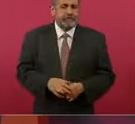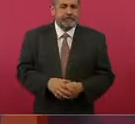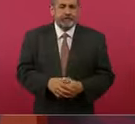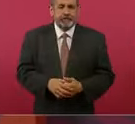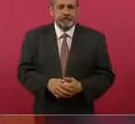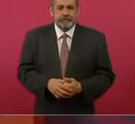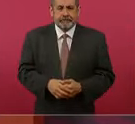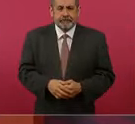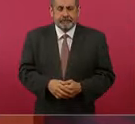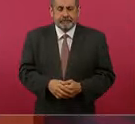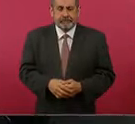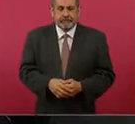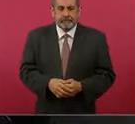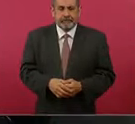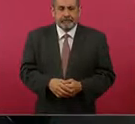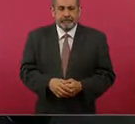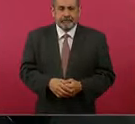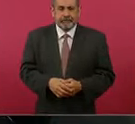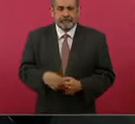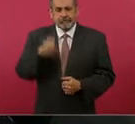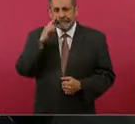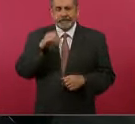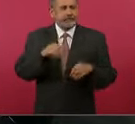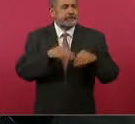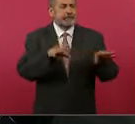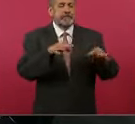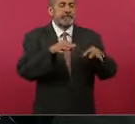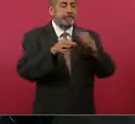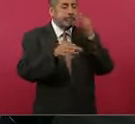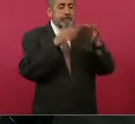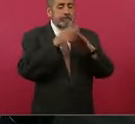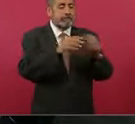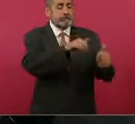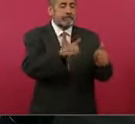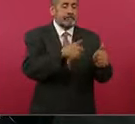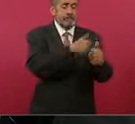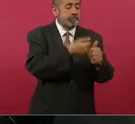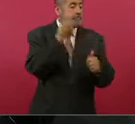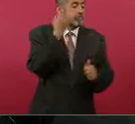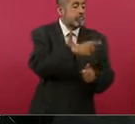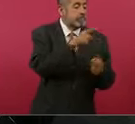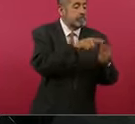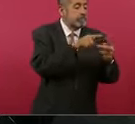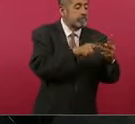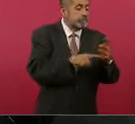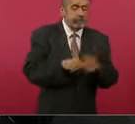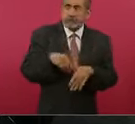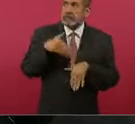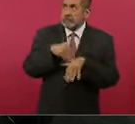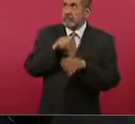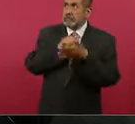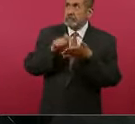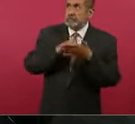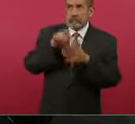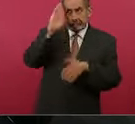Y es el boletín, ¿no?, del conservadurismo. Es un pasquín.